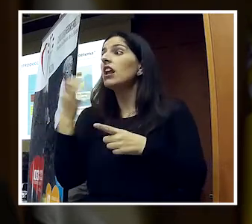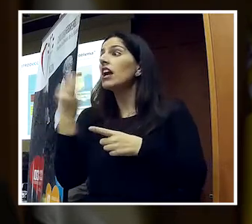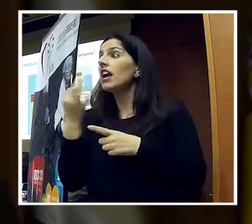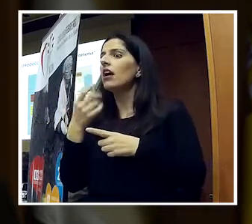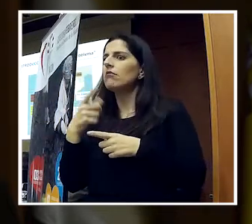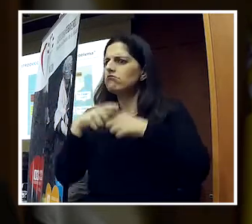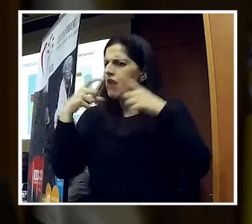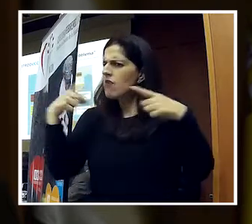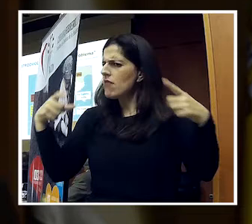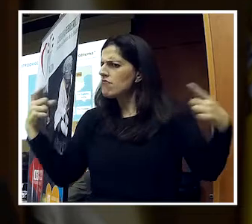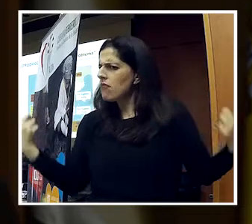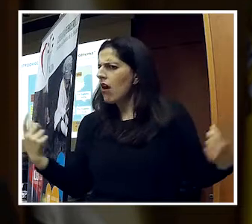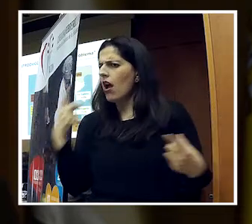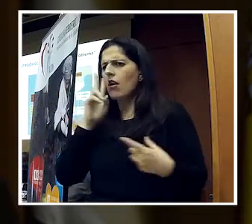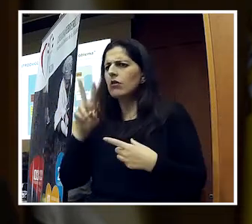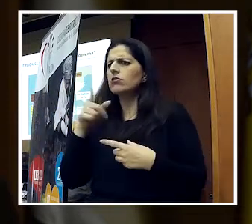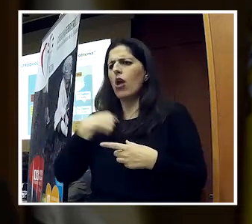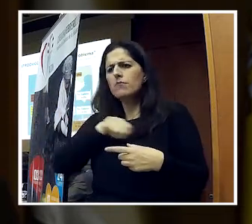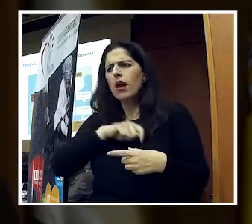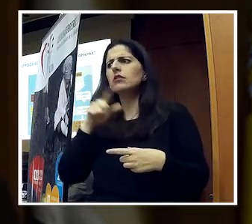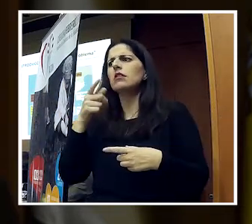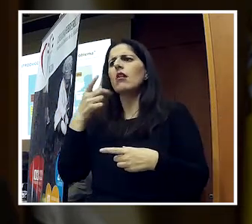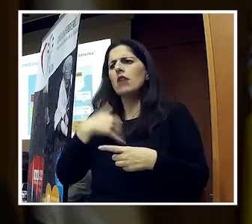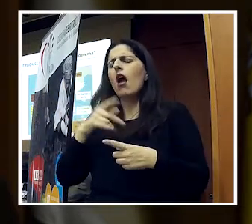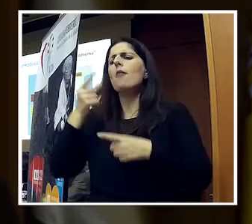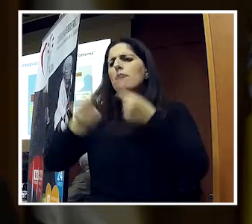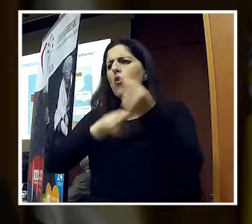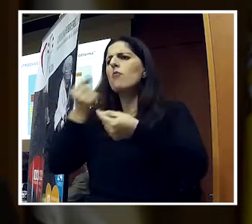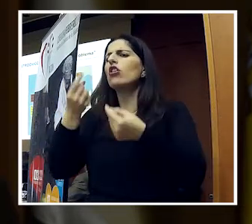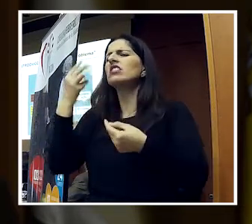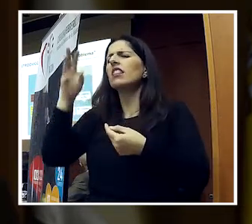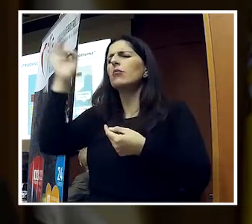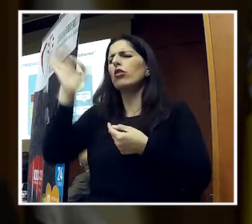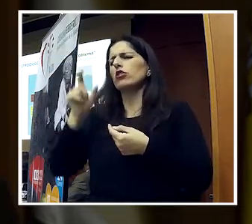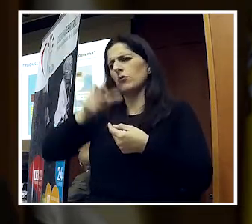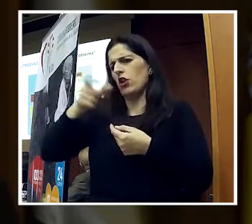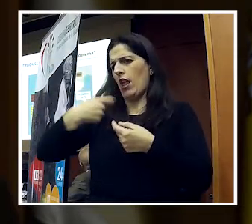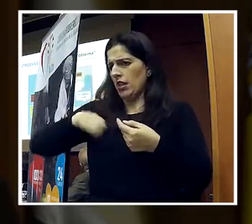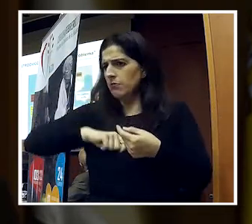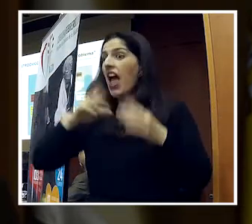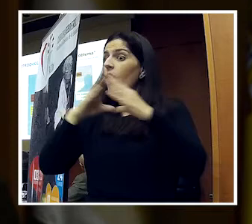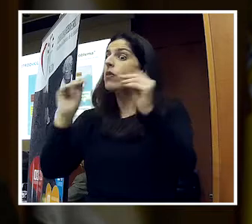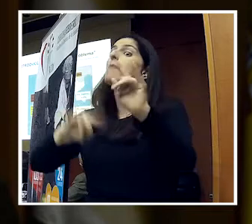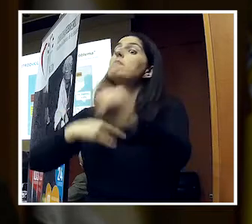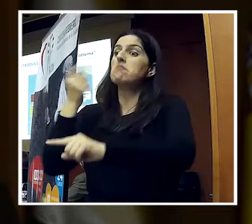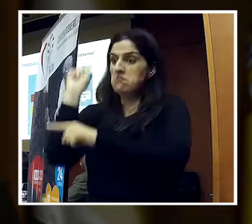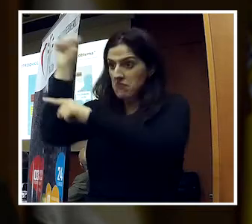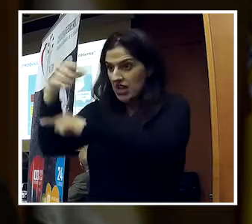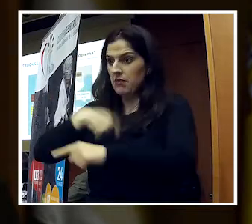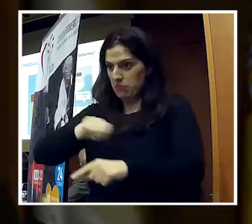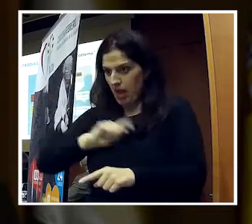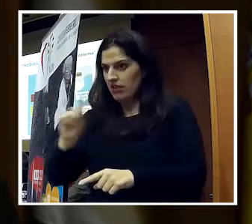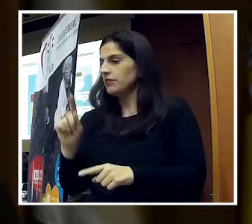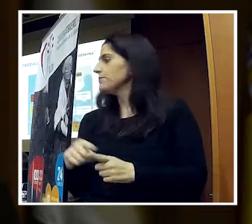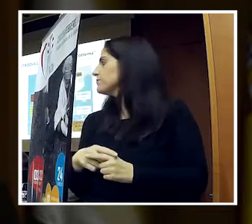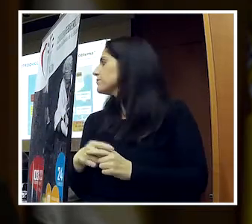es increíble. Sabemos que en España tenemos una prevalencia de diabetes del 13,8%, en Andalucía más, 15,3%